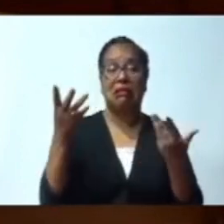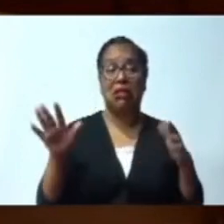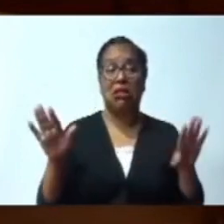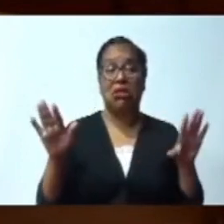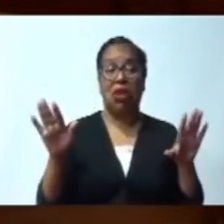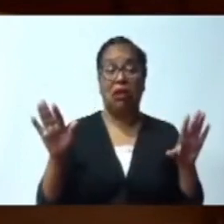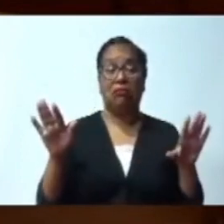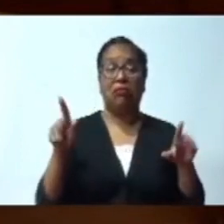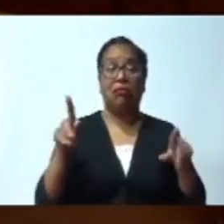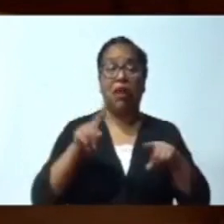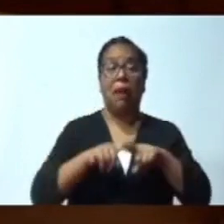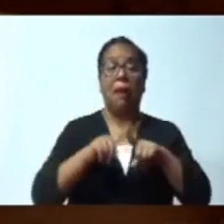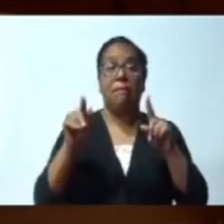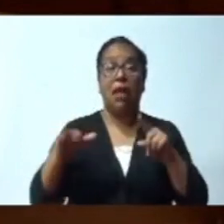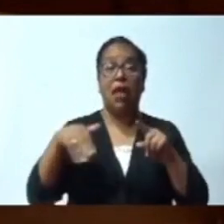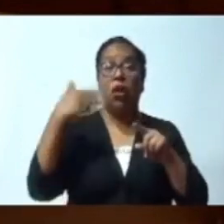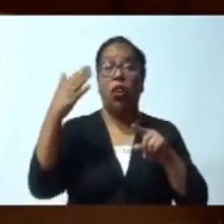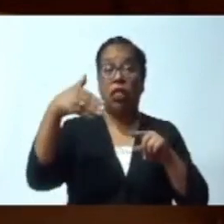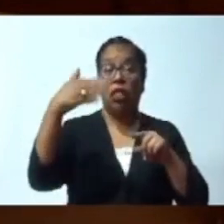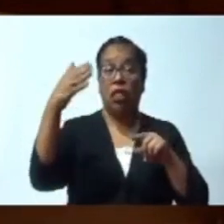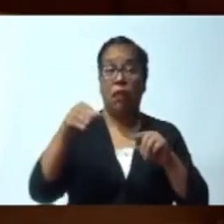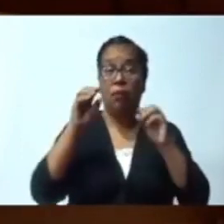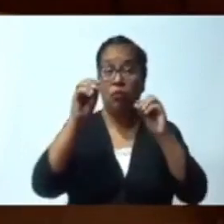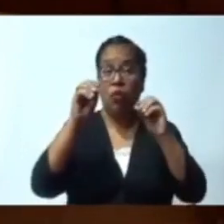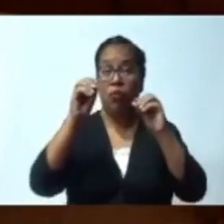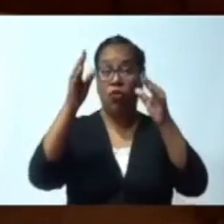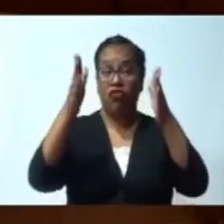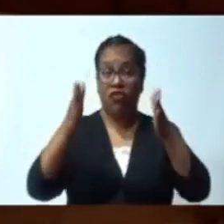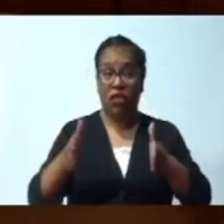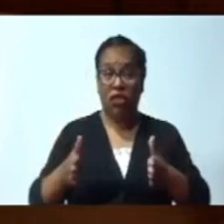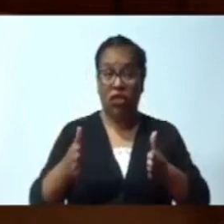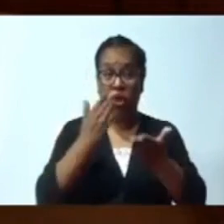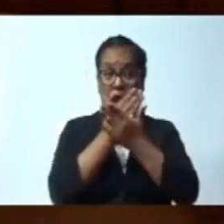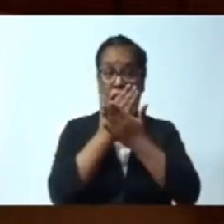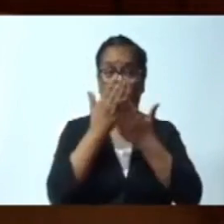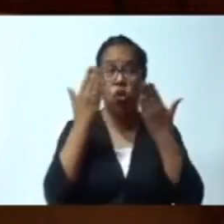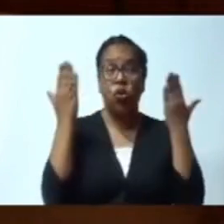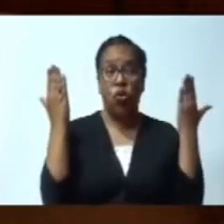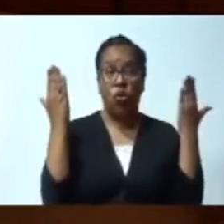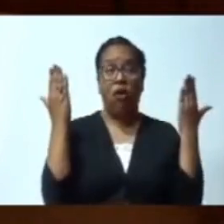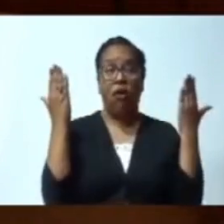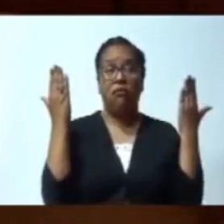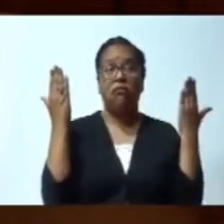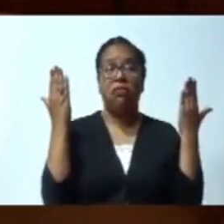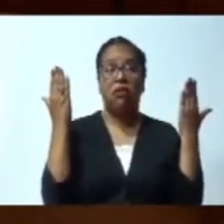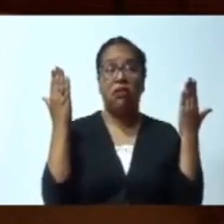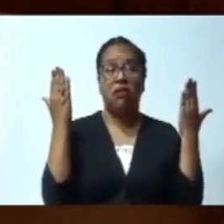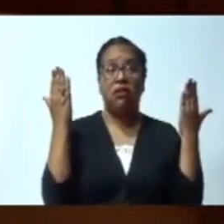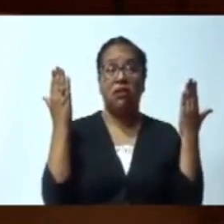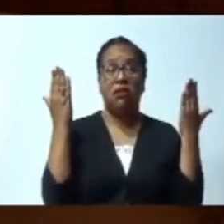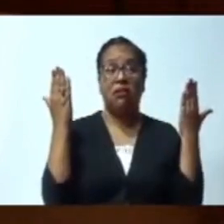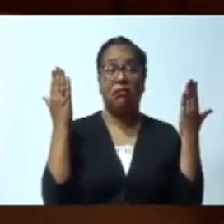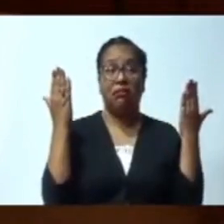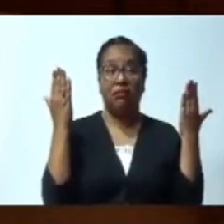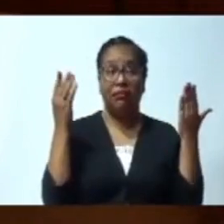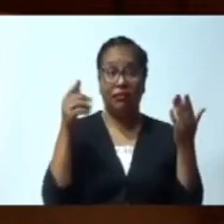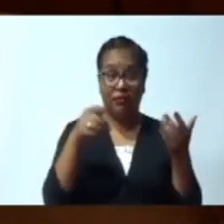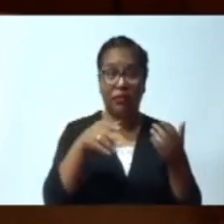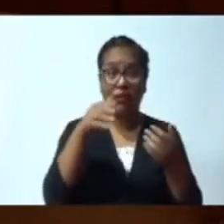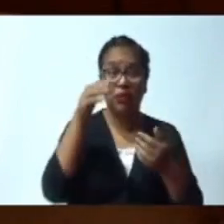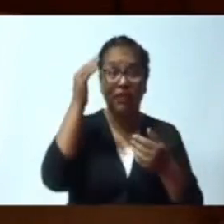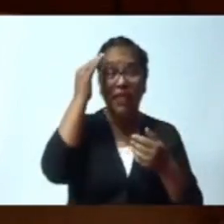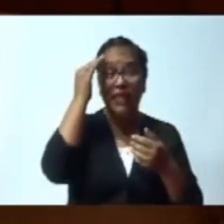maestros suficientes, se tuvo que volver atrás. Usted no me va a creer, pero cuando los estudiantes llegan a